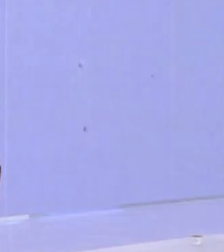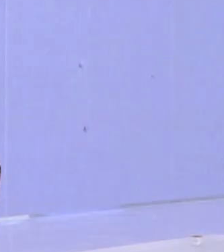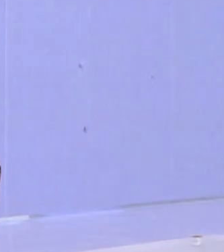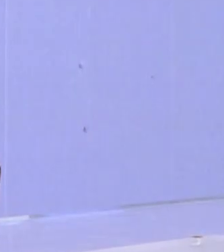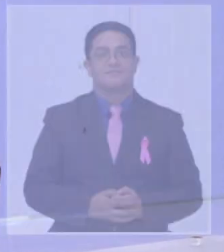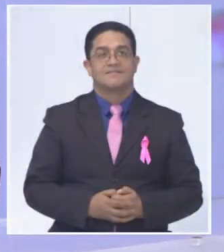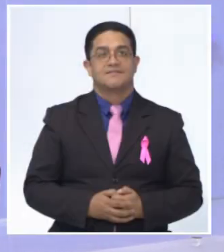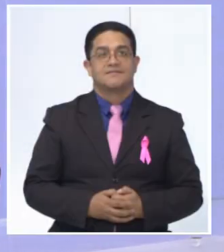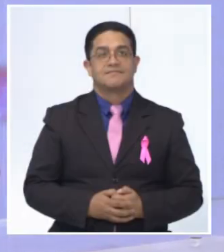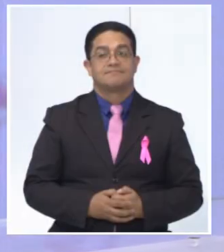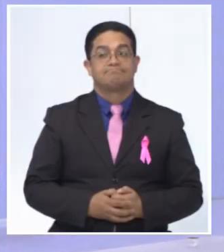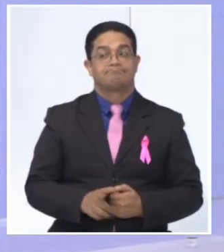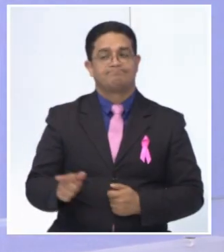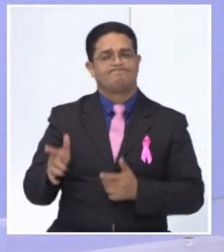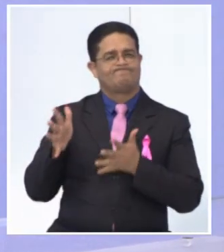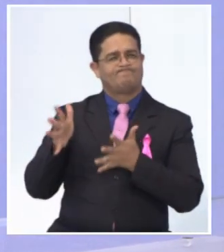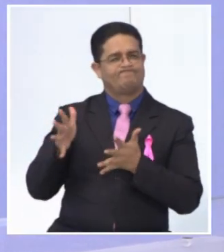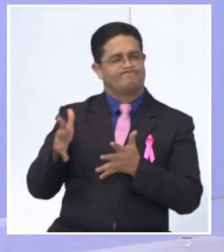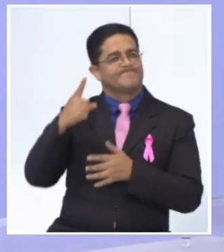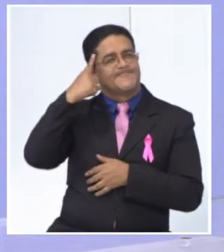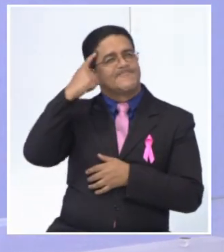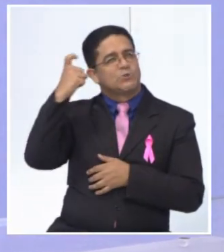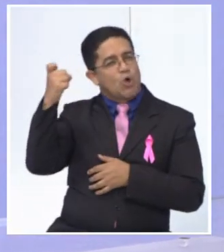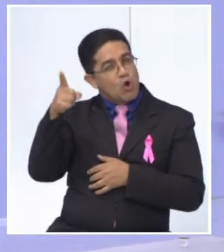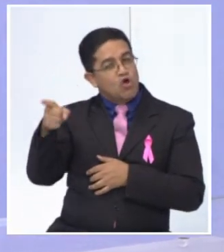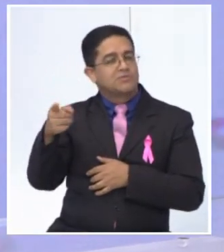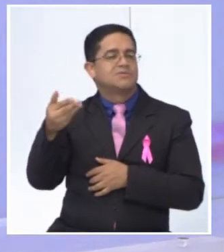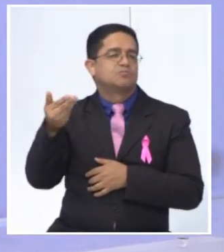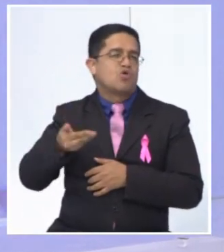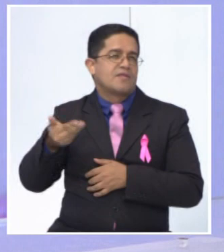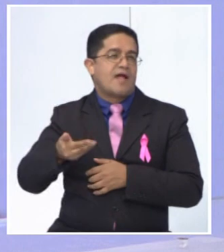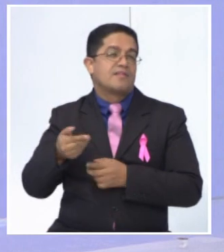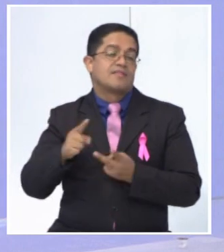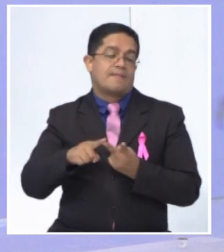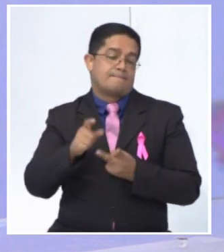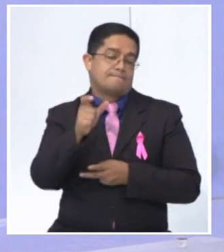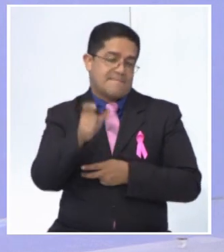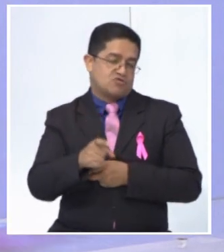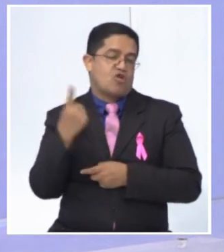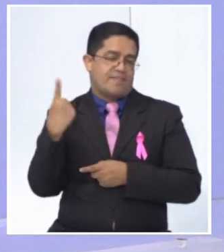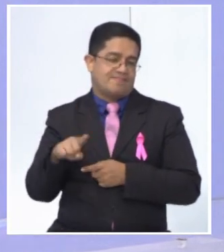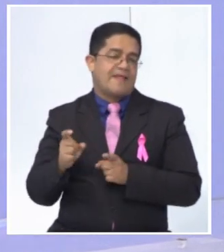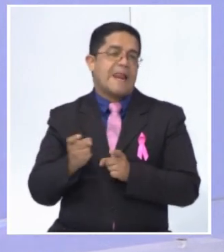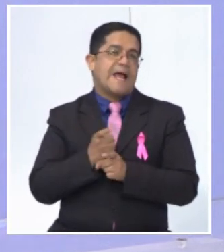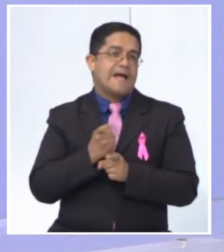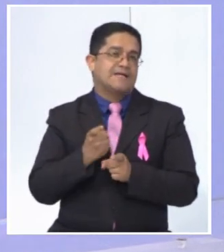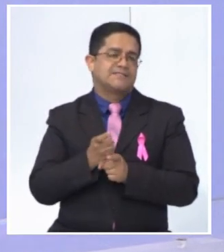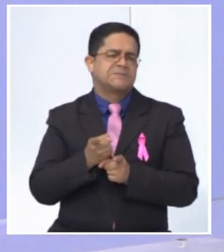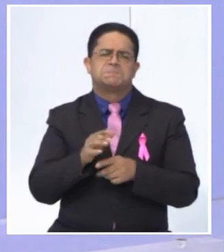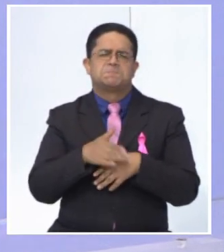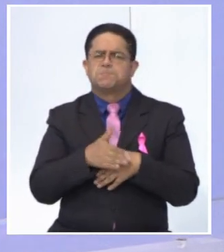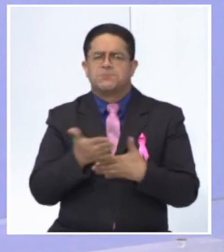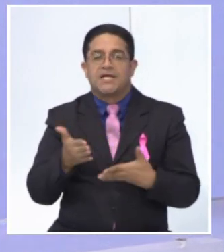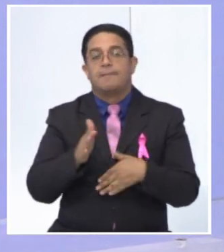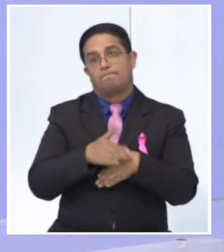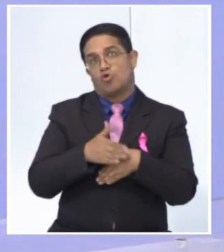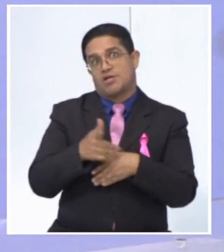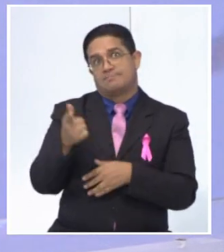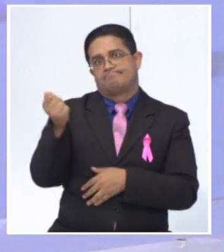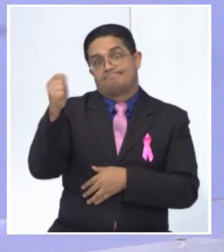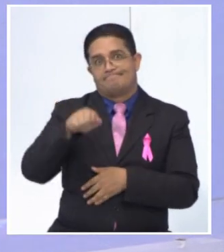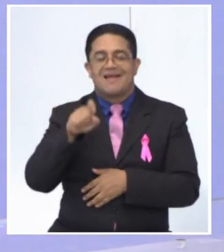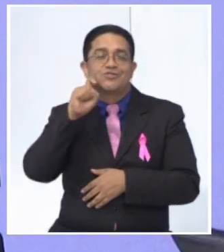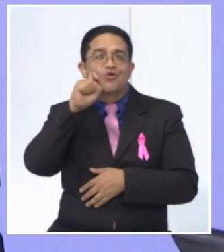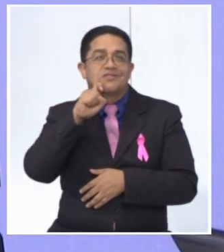El acompañamiento del psicooncólogo para el paciente oncológico y justamente para el paciente con cáncer de mama a propósito del mes rosa. María Daniela Capechi